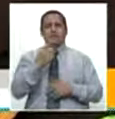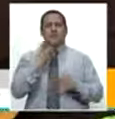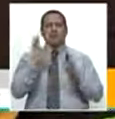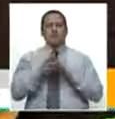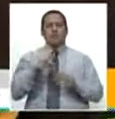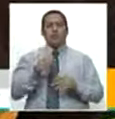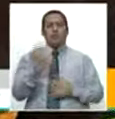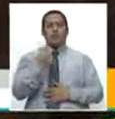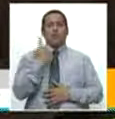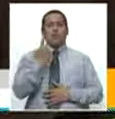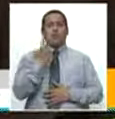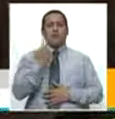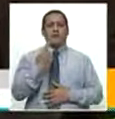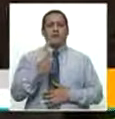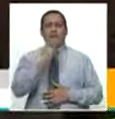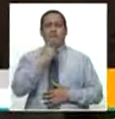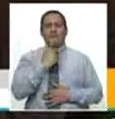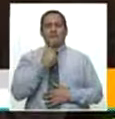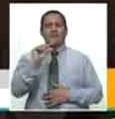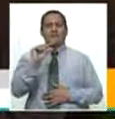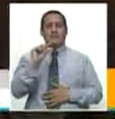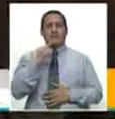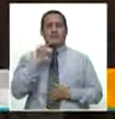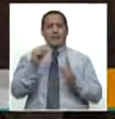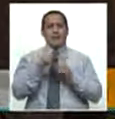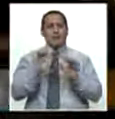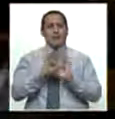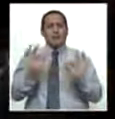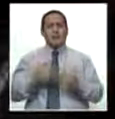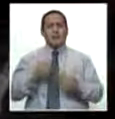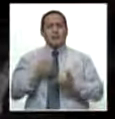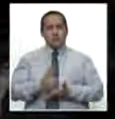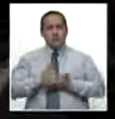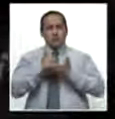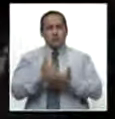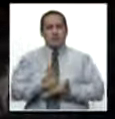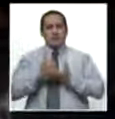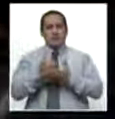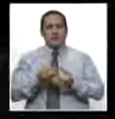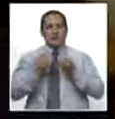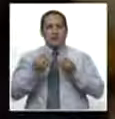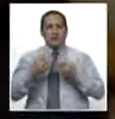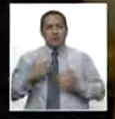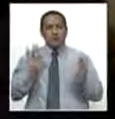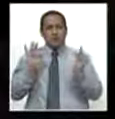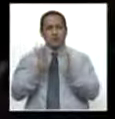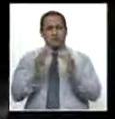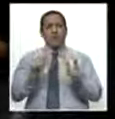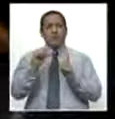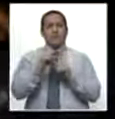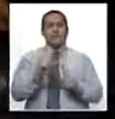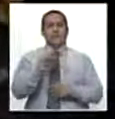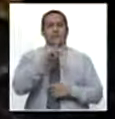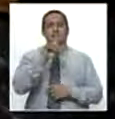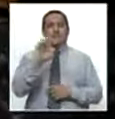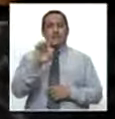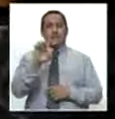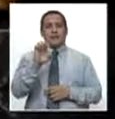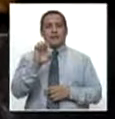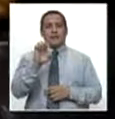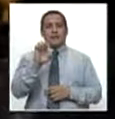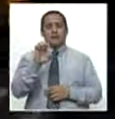decía, por ejemplo, jugo, fresa. Decía solamente palabras sueltas, entonces ahora le estoy ayudando para que él pueda conectar con el conector